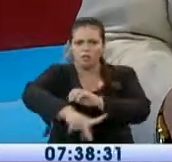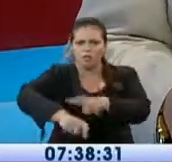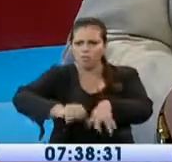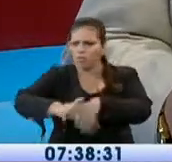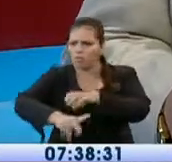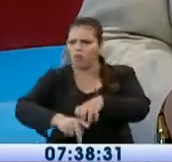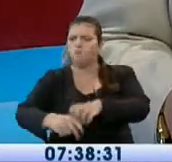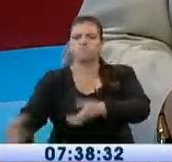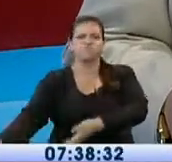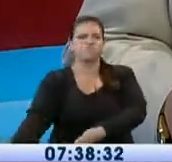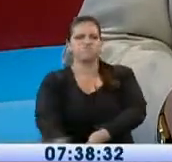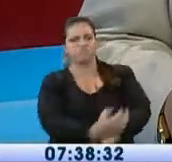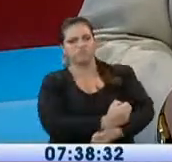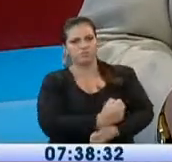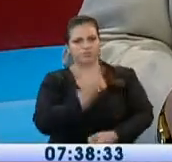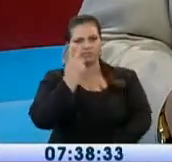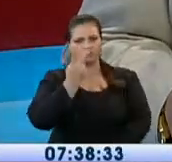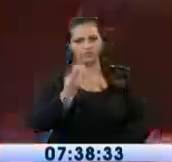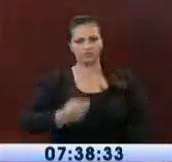Veamos.